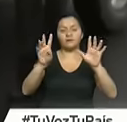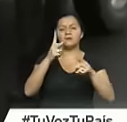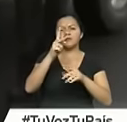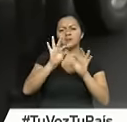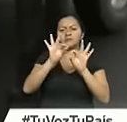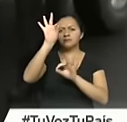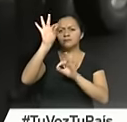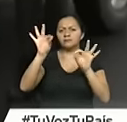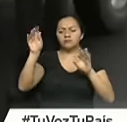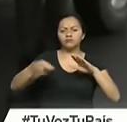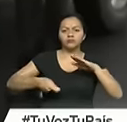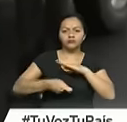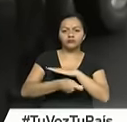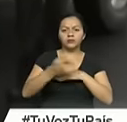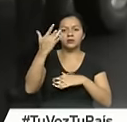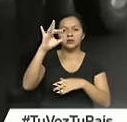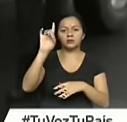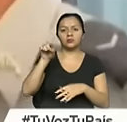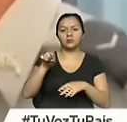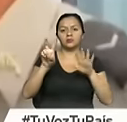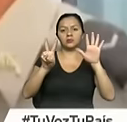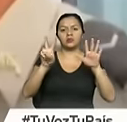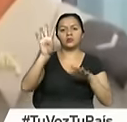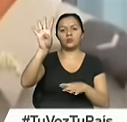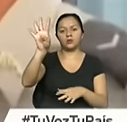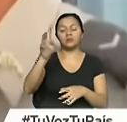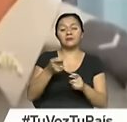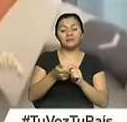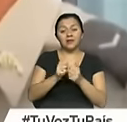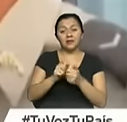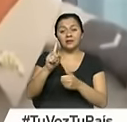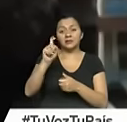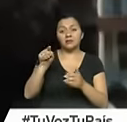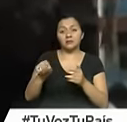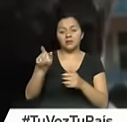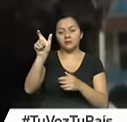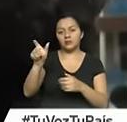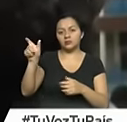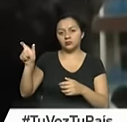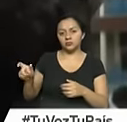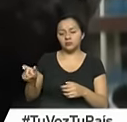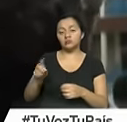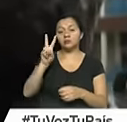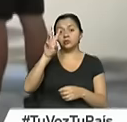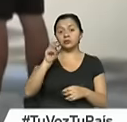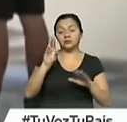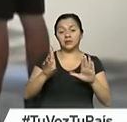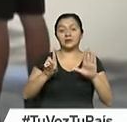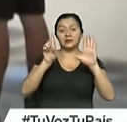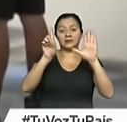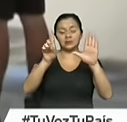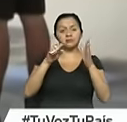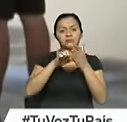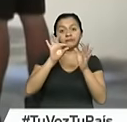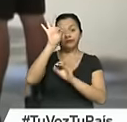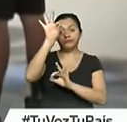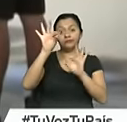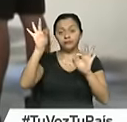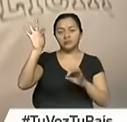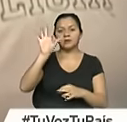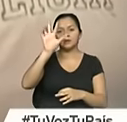asesinatos era de 18.74 por cada 100.000 habitantes. En 2016, esa tasa es